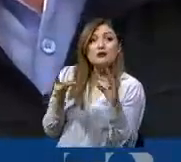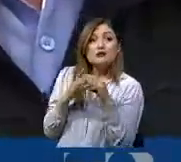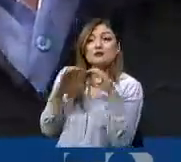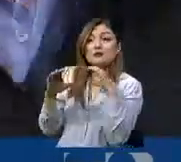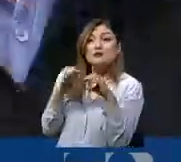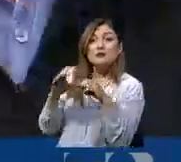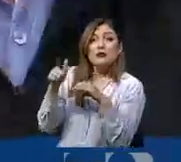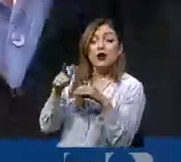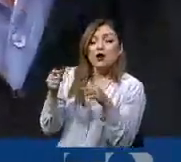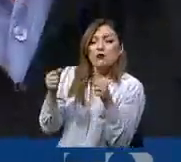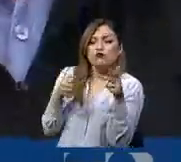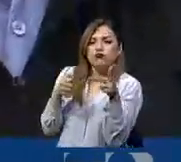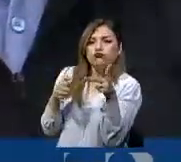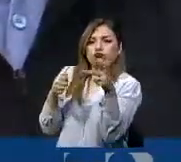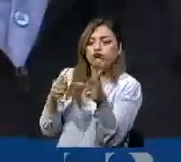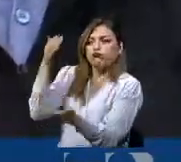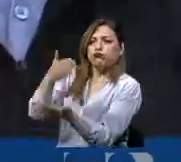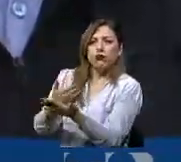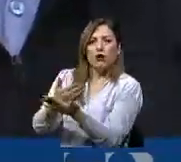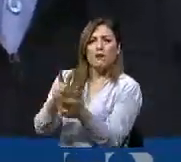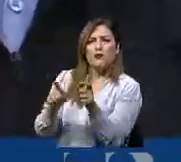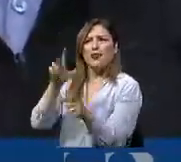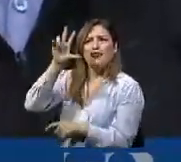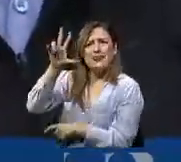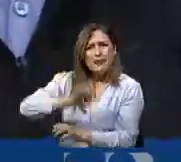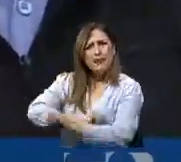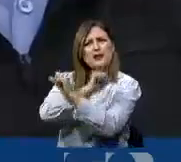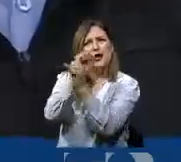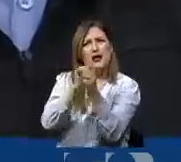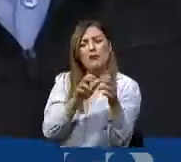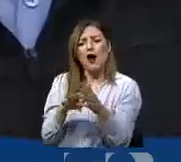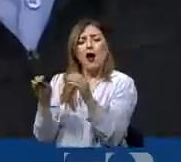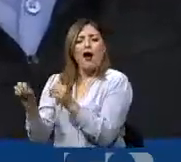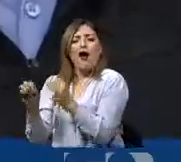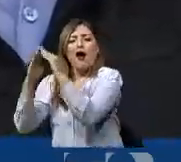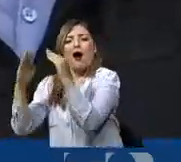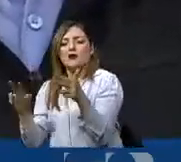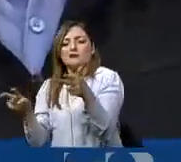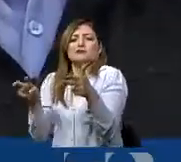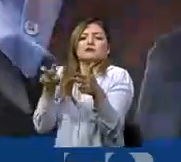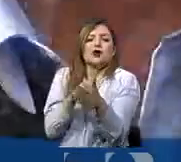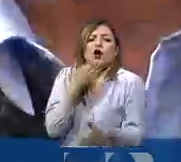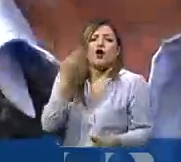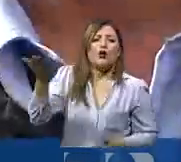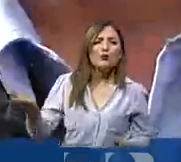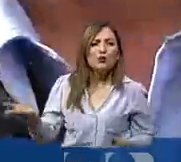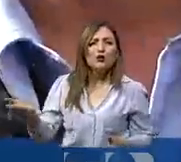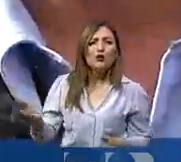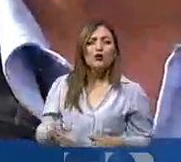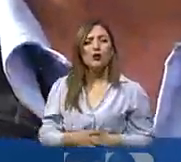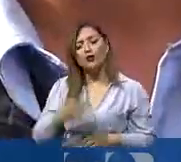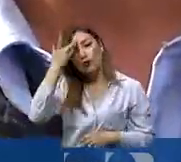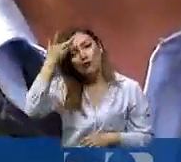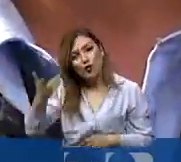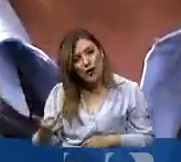suspende el recorrido. Compañeros de 3 de la mañana que entran hasta las 11 de la mañana, ¿en qué van a llegar a la empresa? ¿Por qué no nos dan lo que